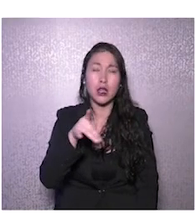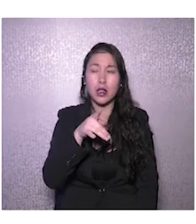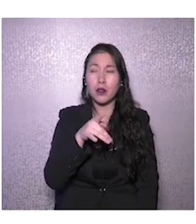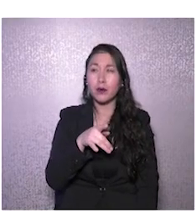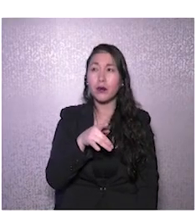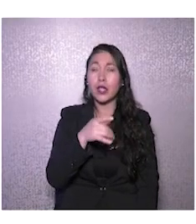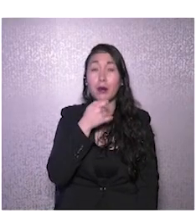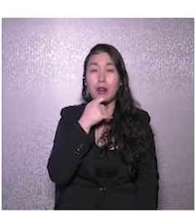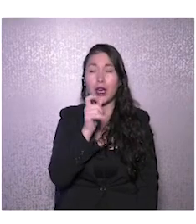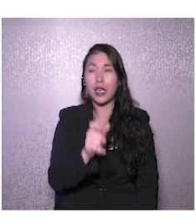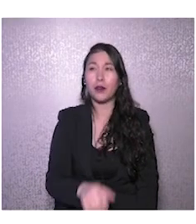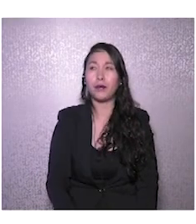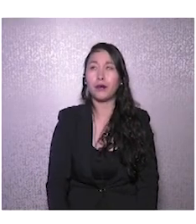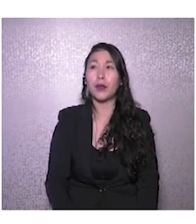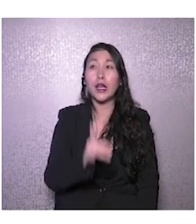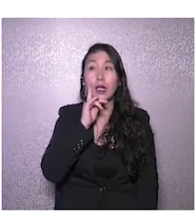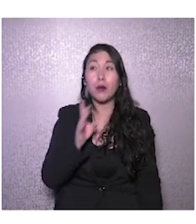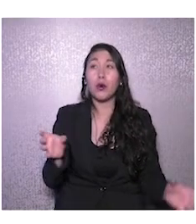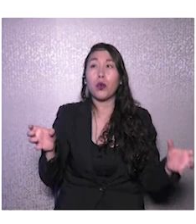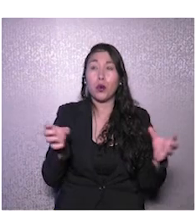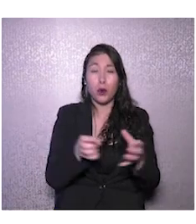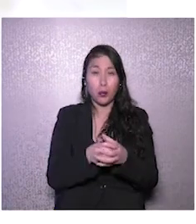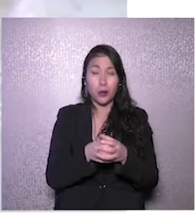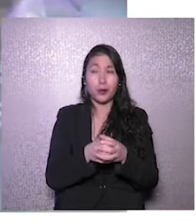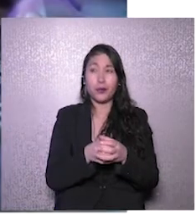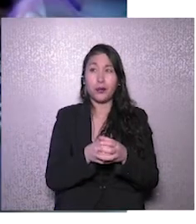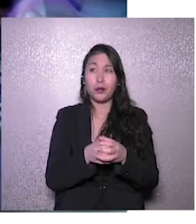Tenemos un comité de advisor internacional.